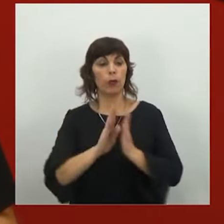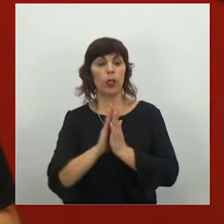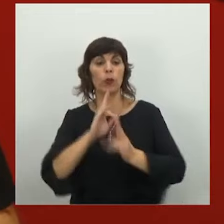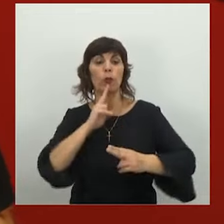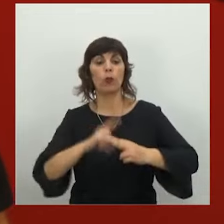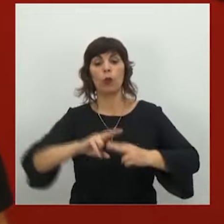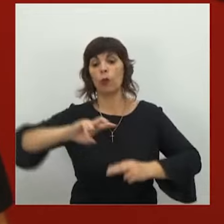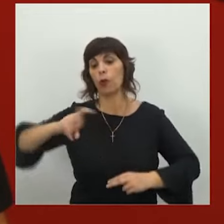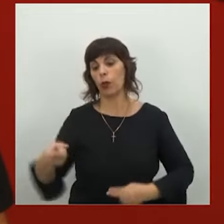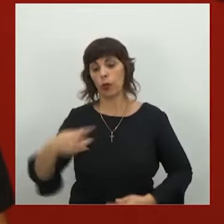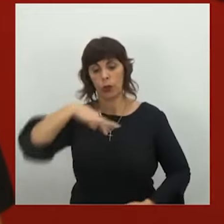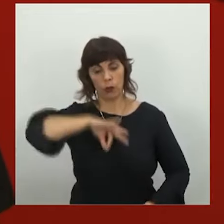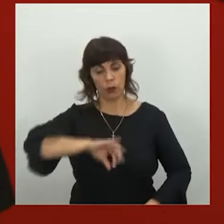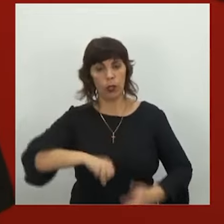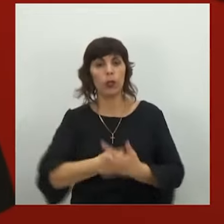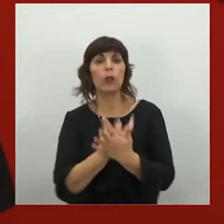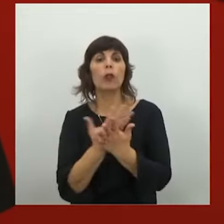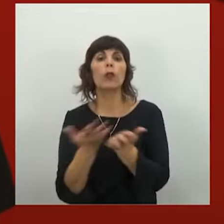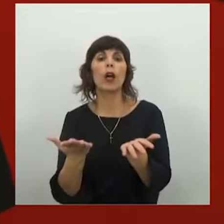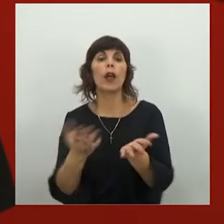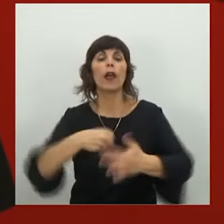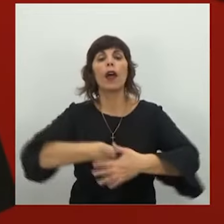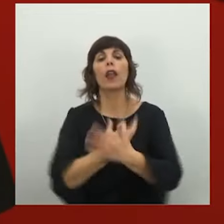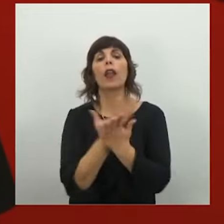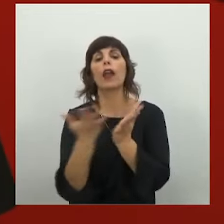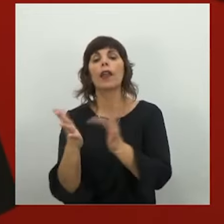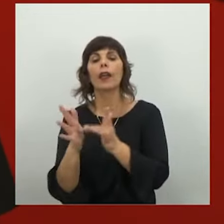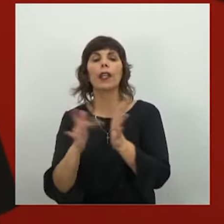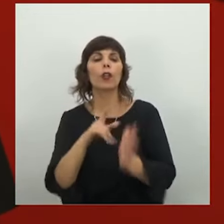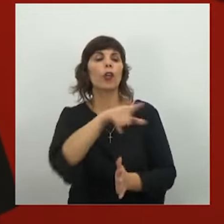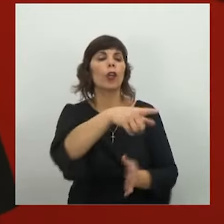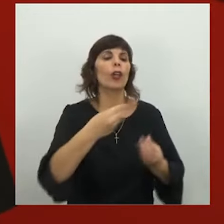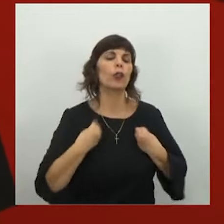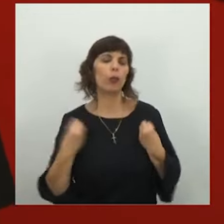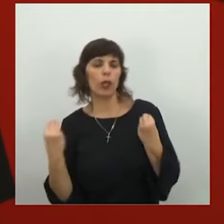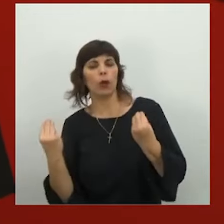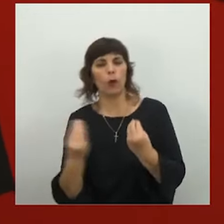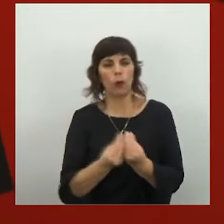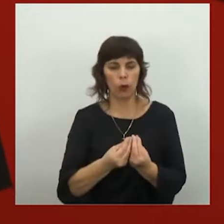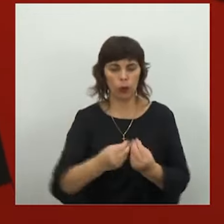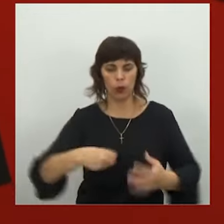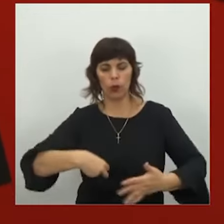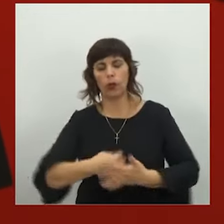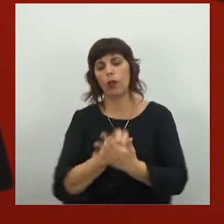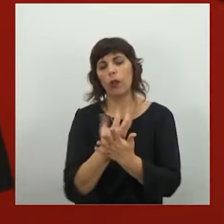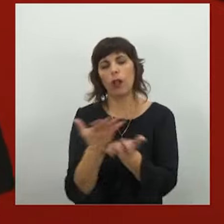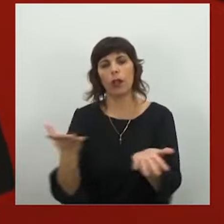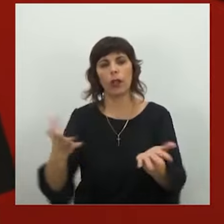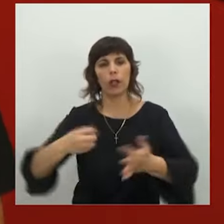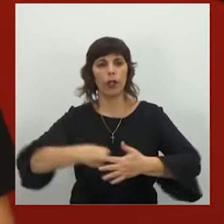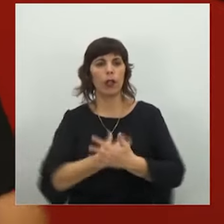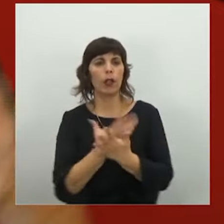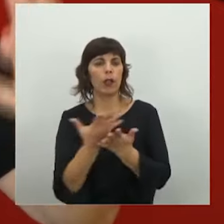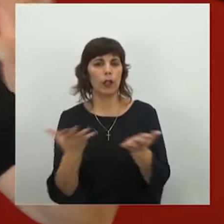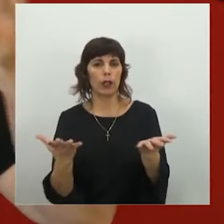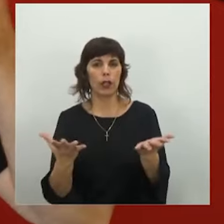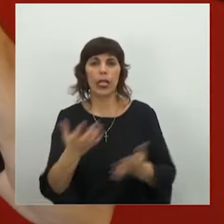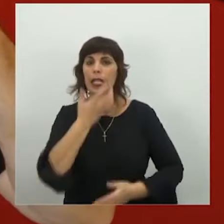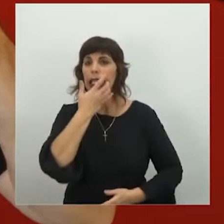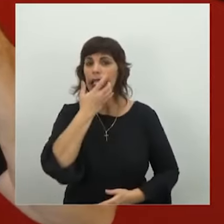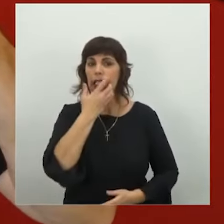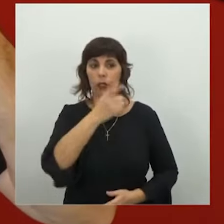oyente, la gracia de Jesucristo está sobre tu vida. La gracia, la gracia, la gracia. Y cuando uno está lleno de